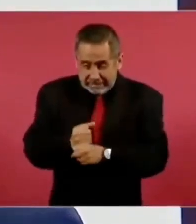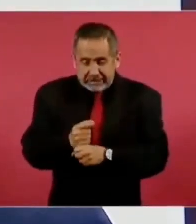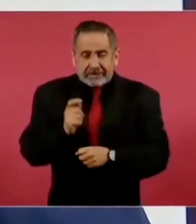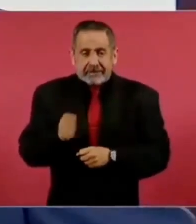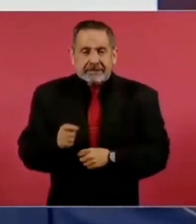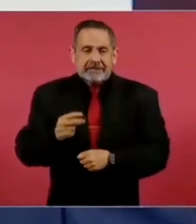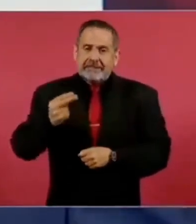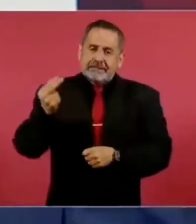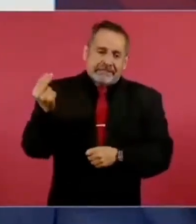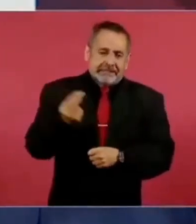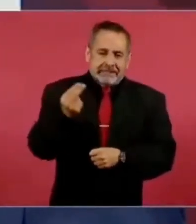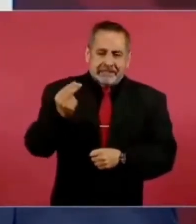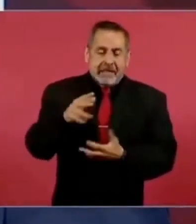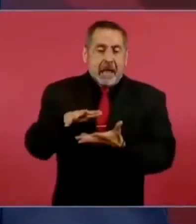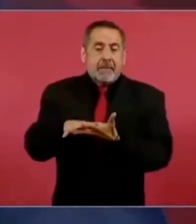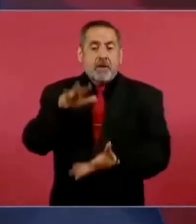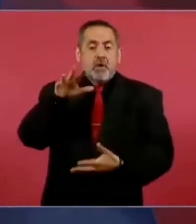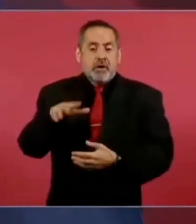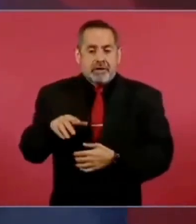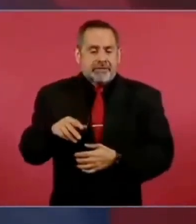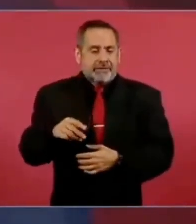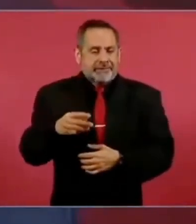requiere mayoría